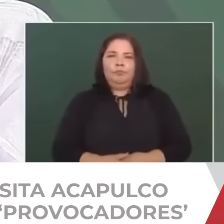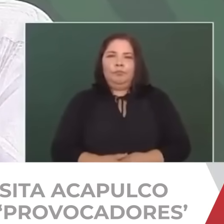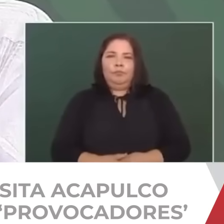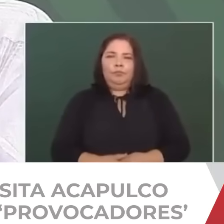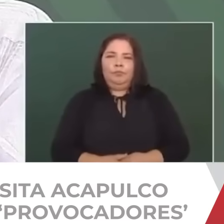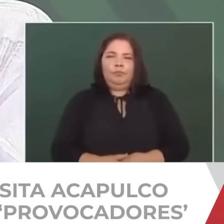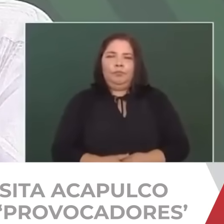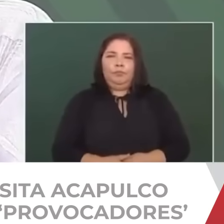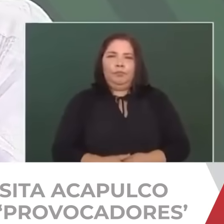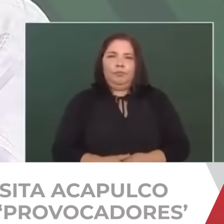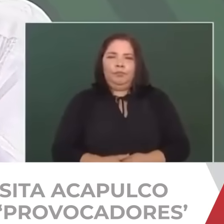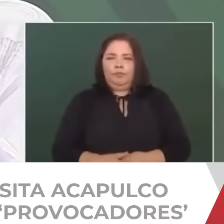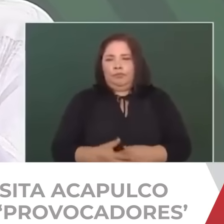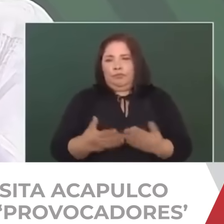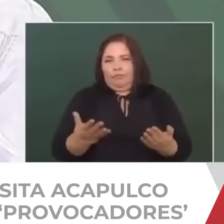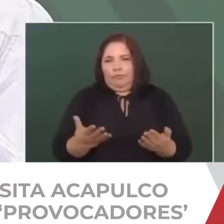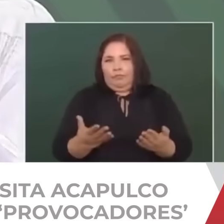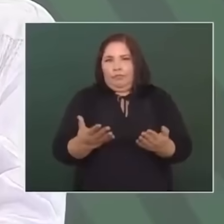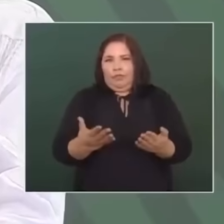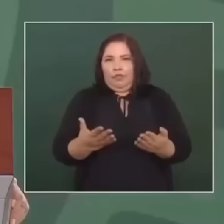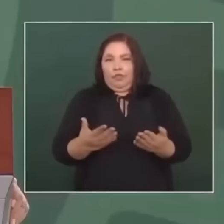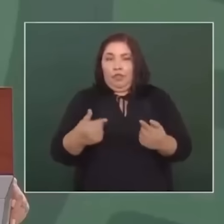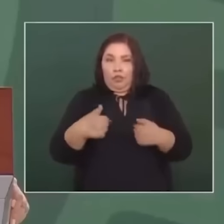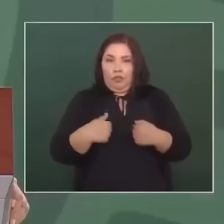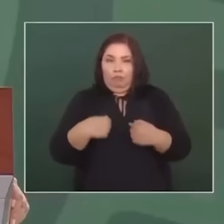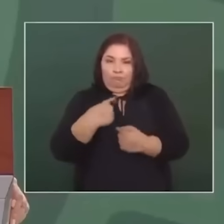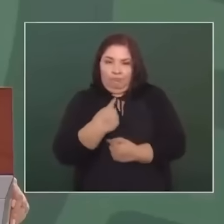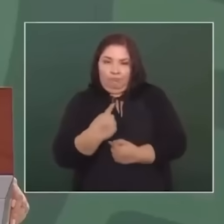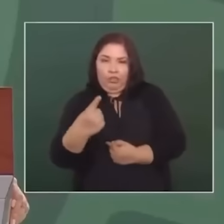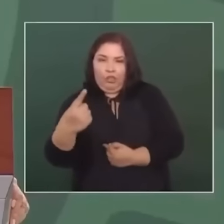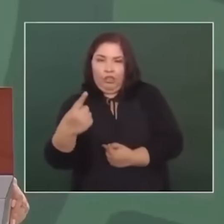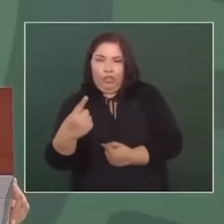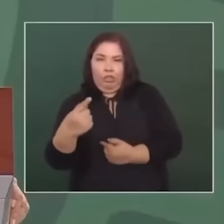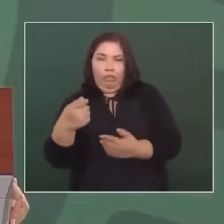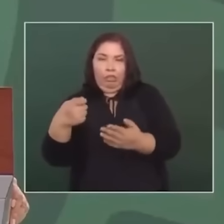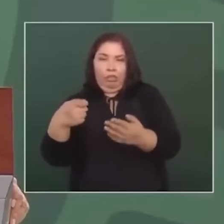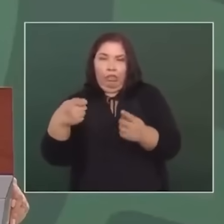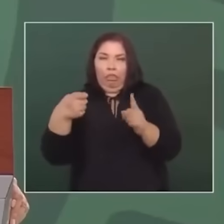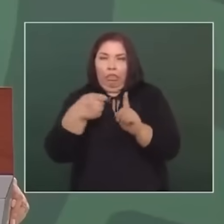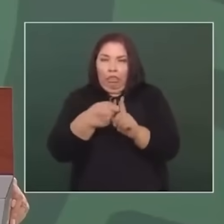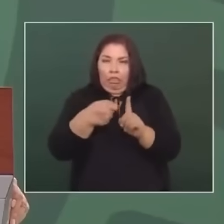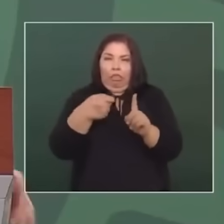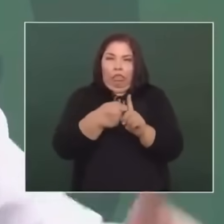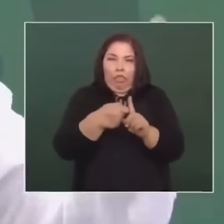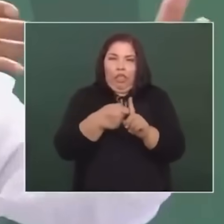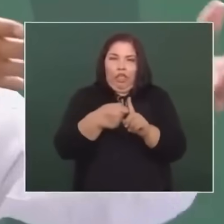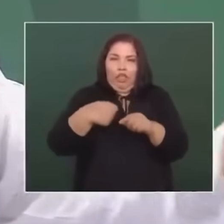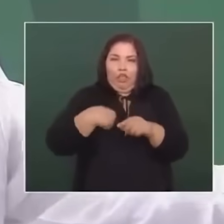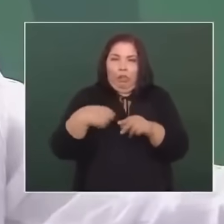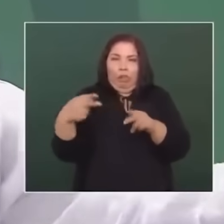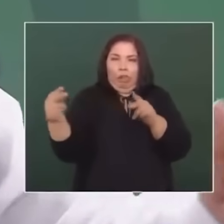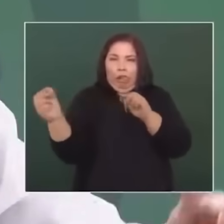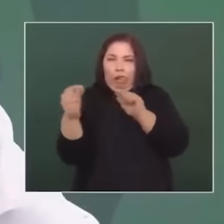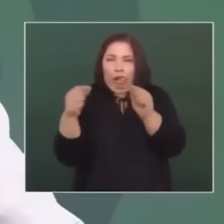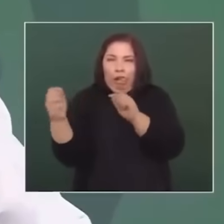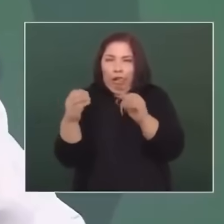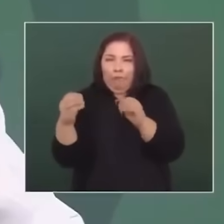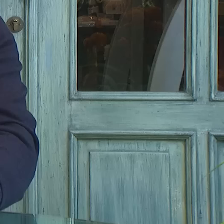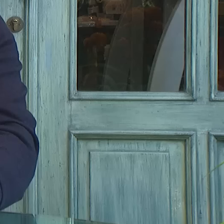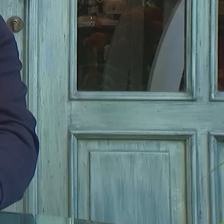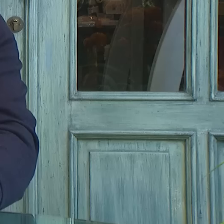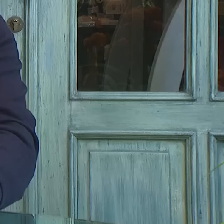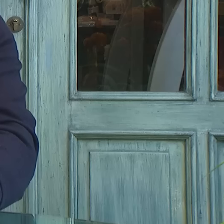ningun o sea prestarme caer en una provocación que eso es lo que